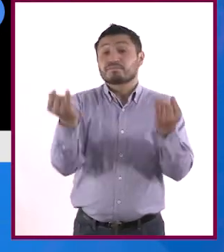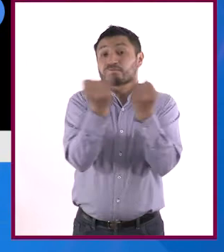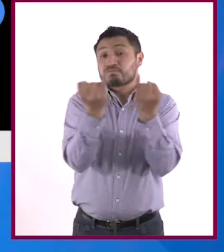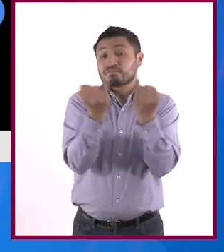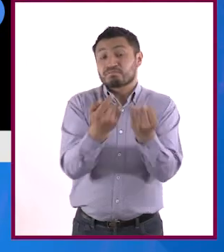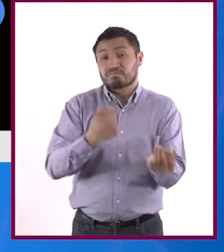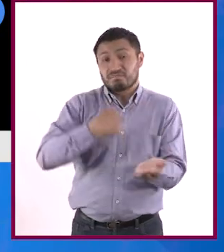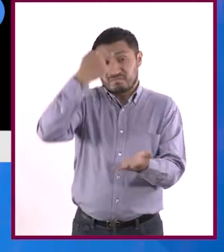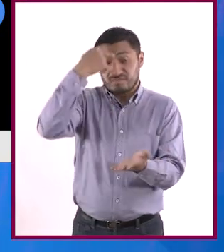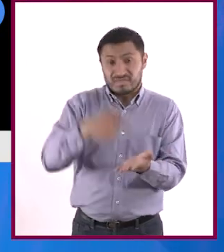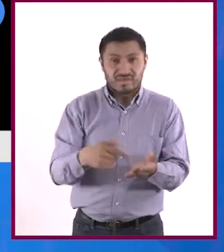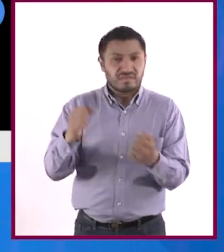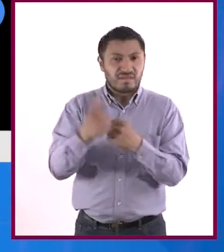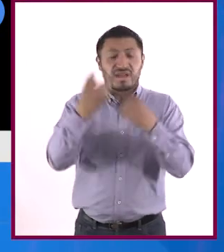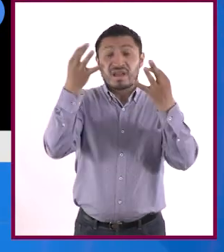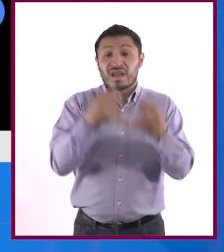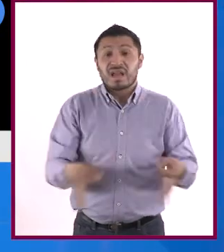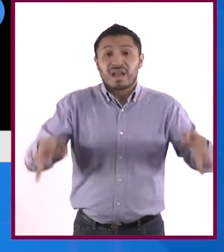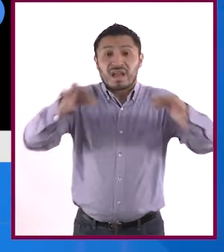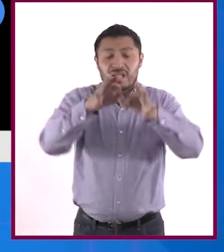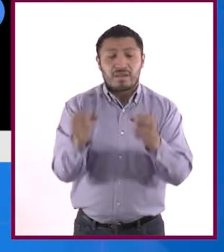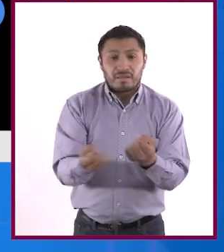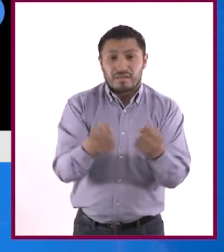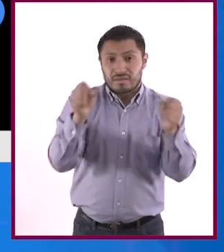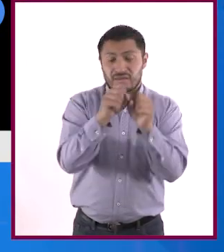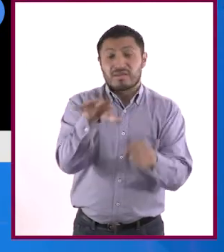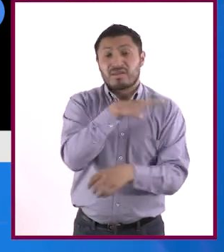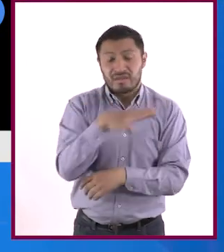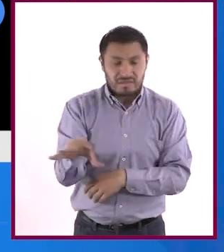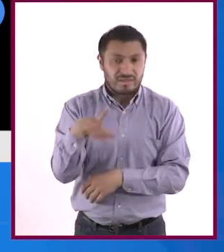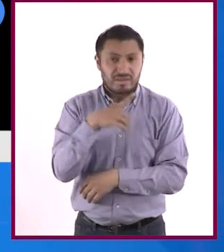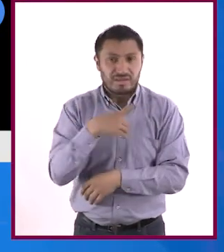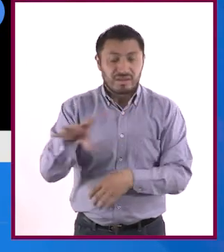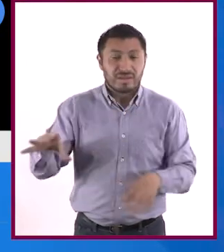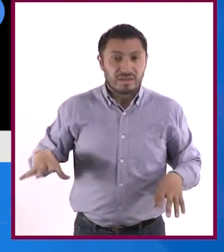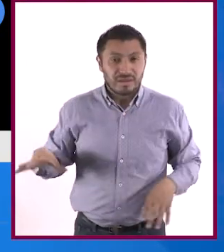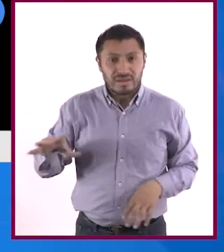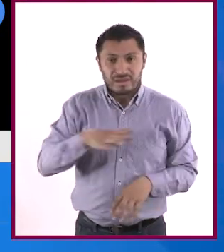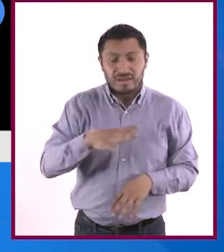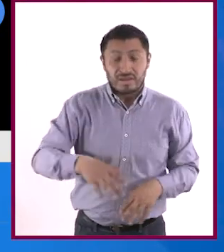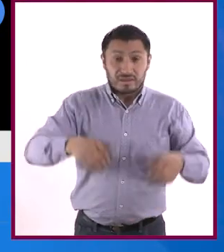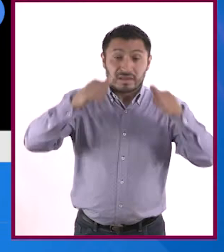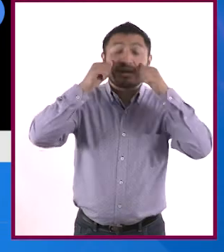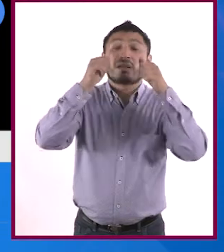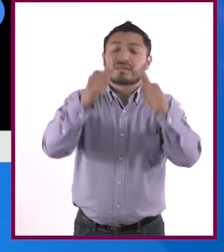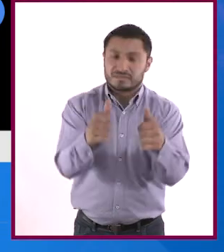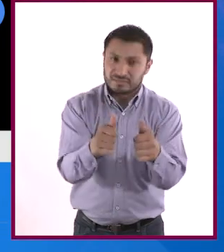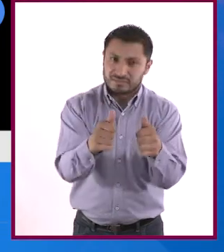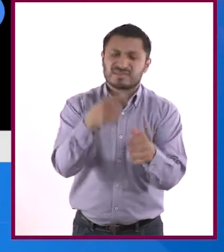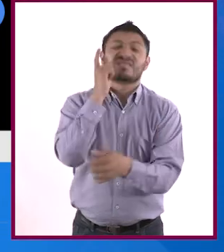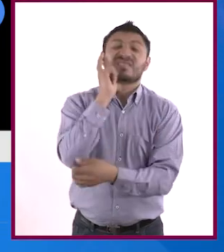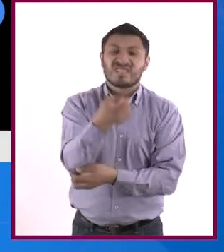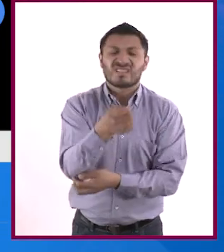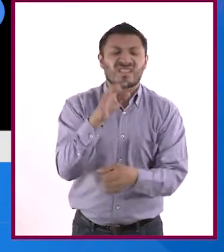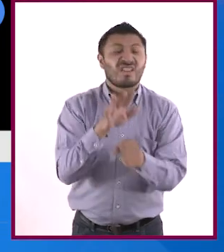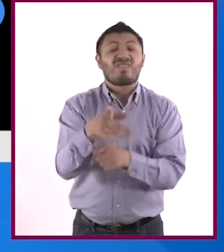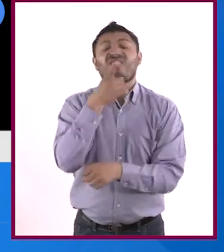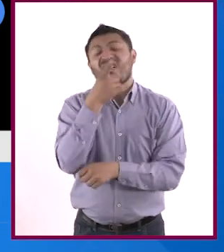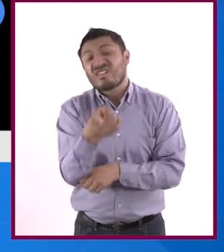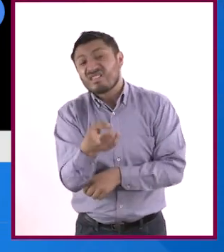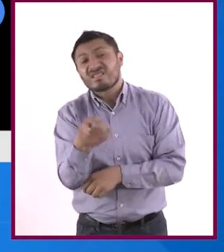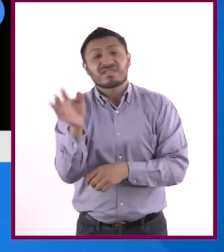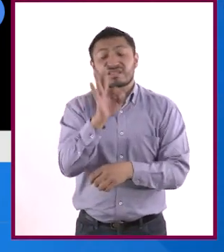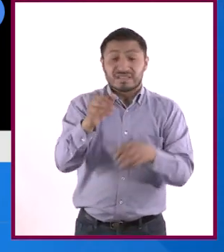creo que es algo muy relevante de la sociedad en general el tener una actitud de escucha, ¿no? De escucha de qué nos están diciendo, porque si